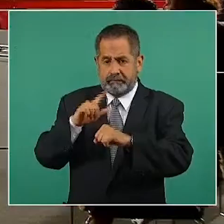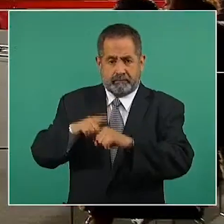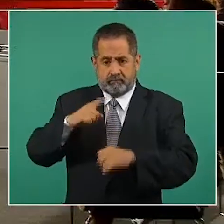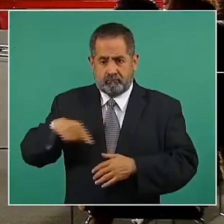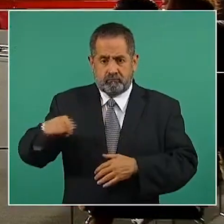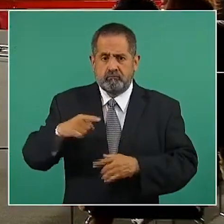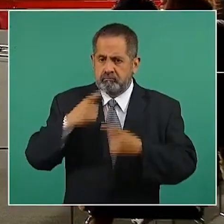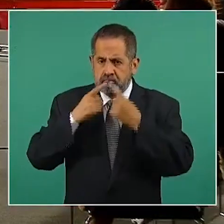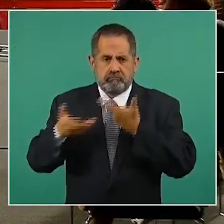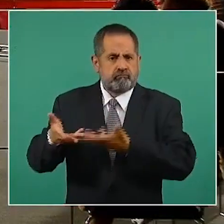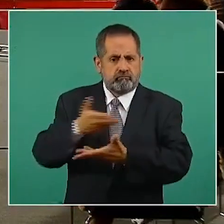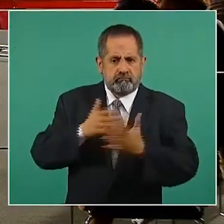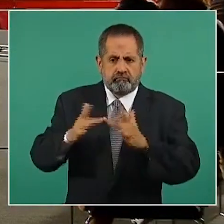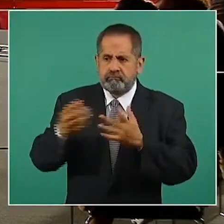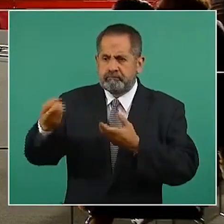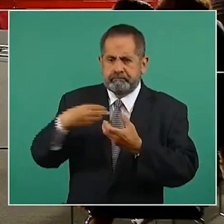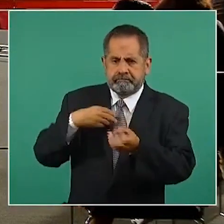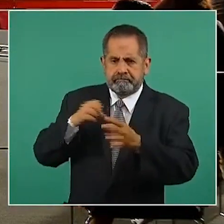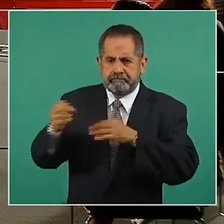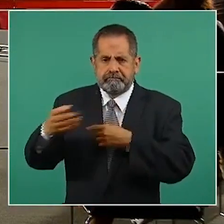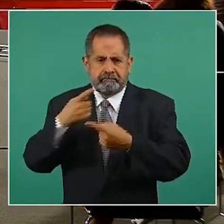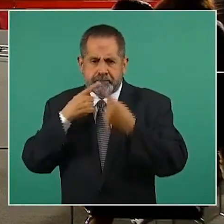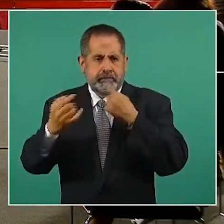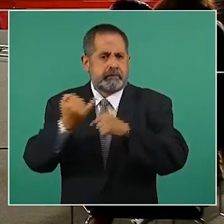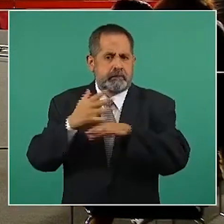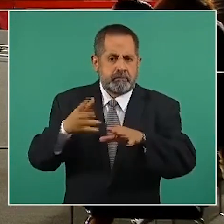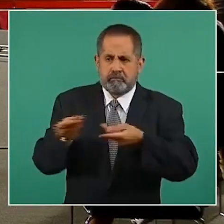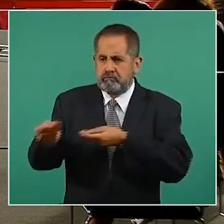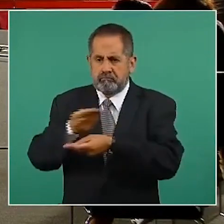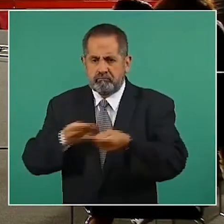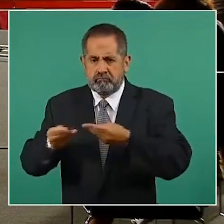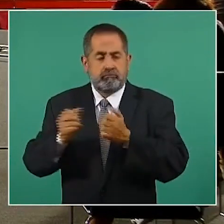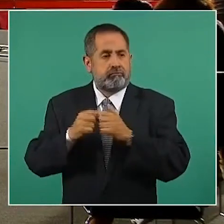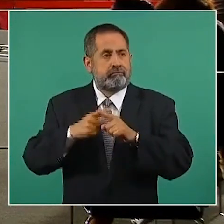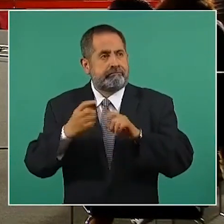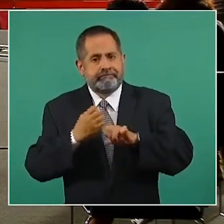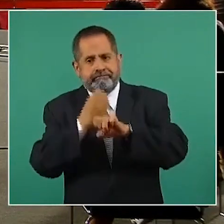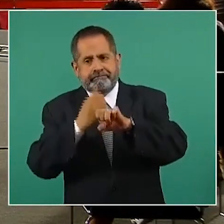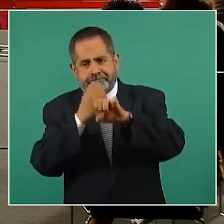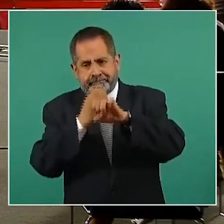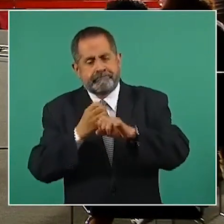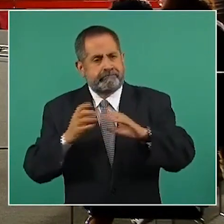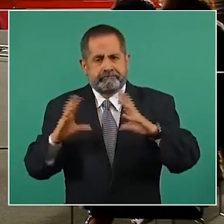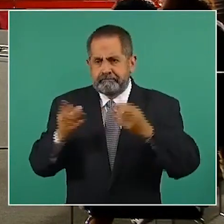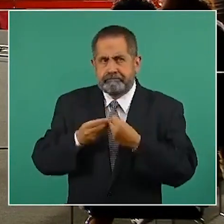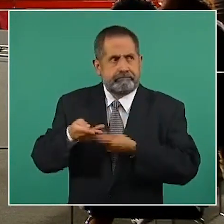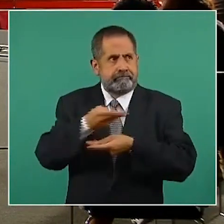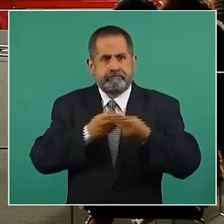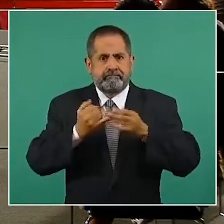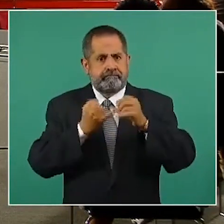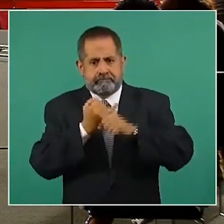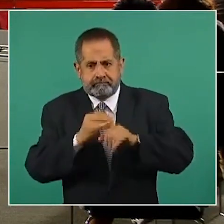una interacción continua con cada una de las entidades federativas de la República